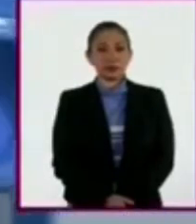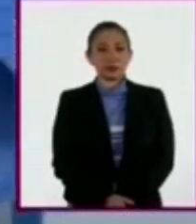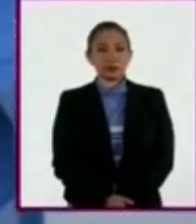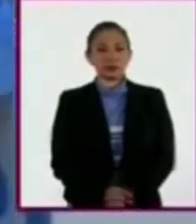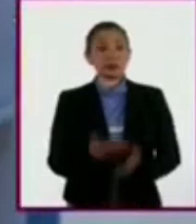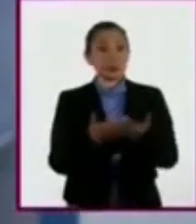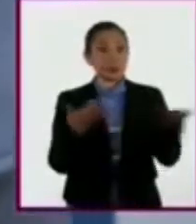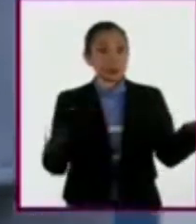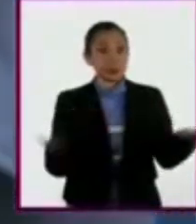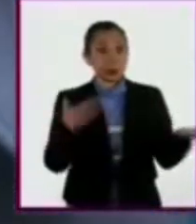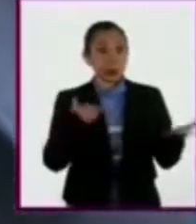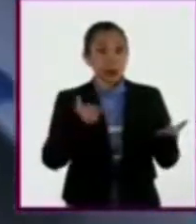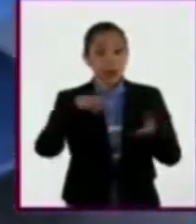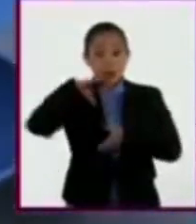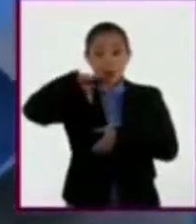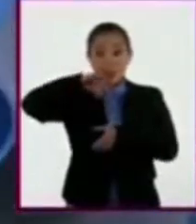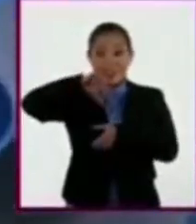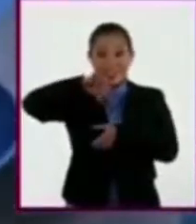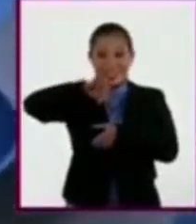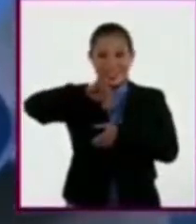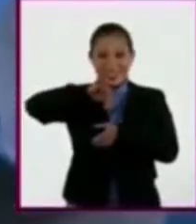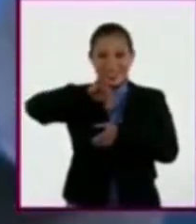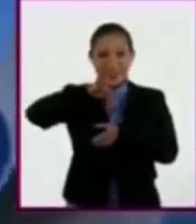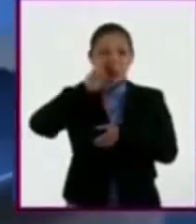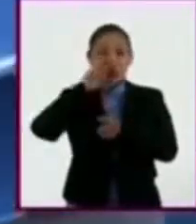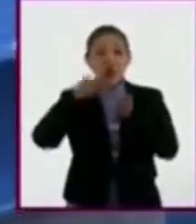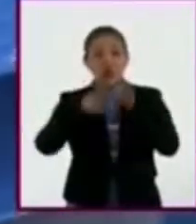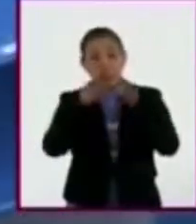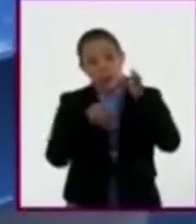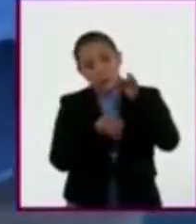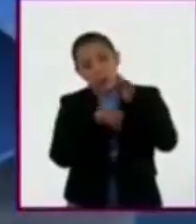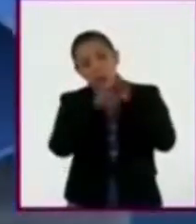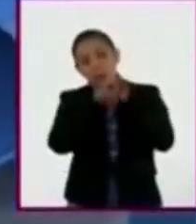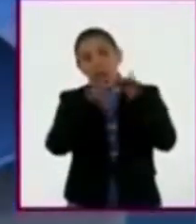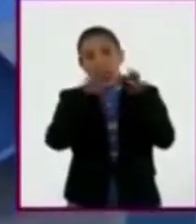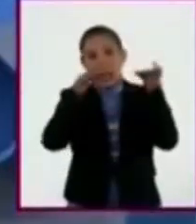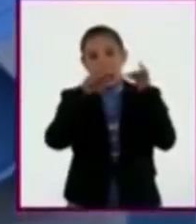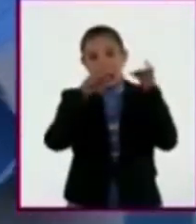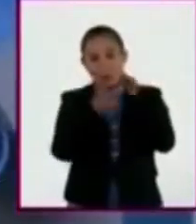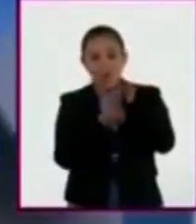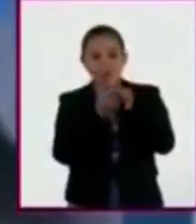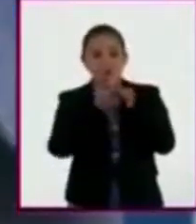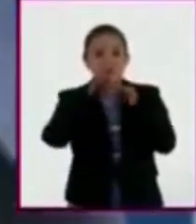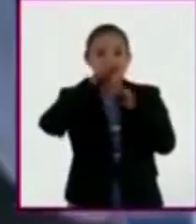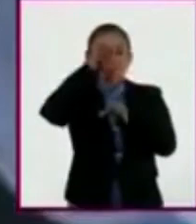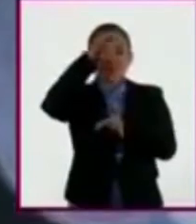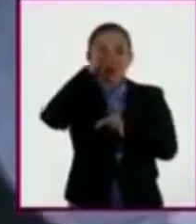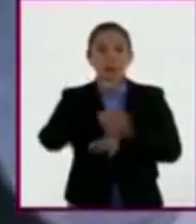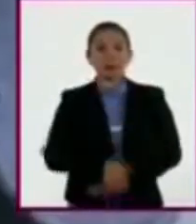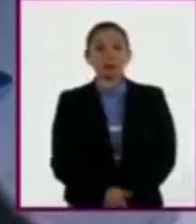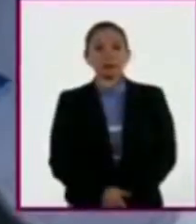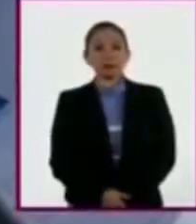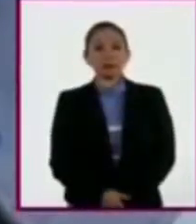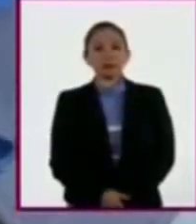Ahora, por la tapa de plástico, pasaremos nuevamente la liga en su extremo libre.